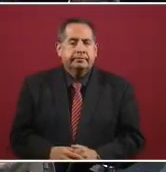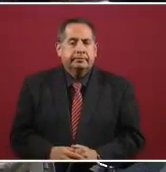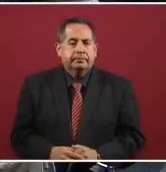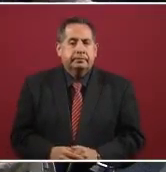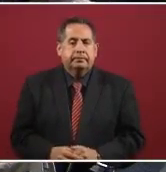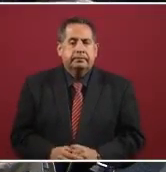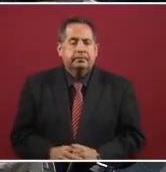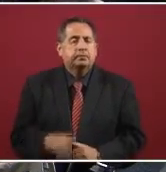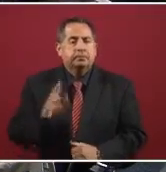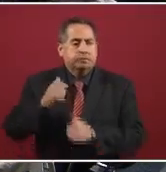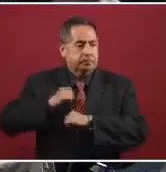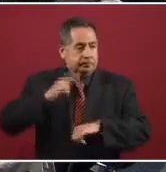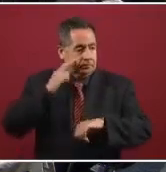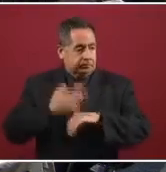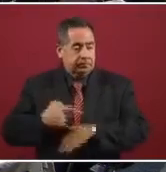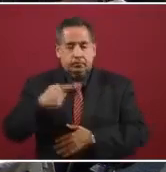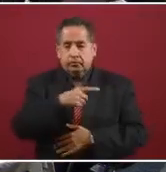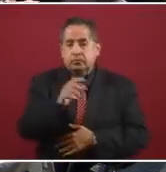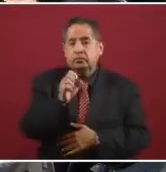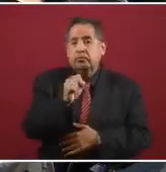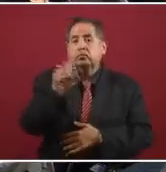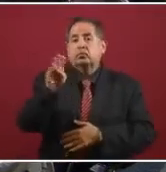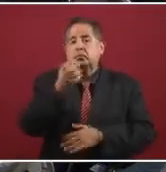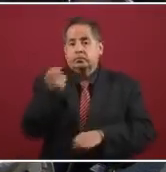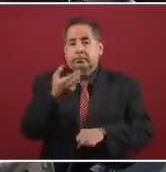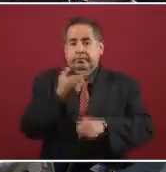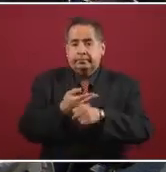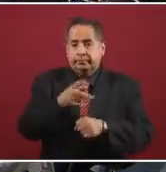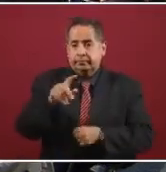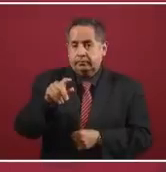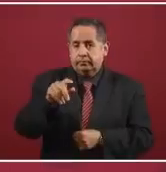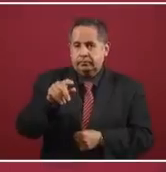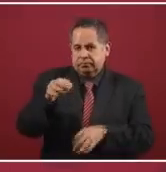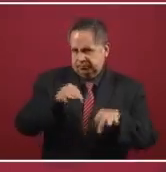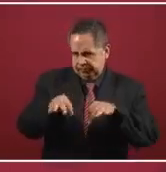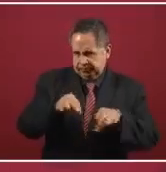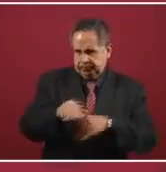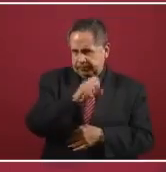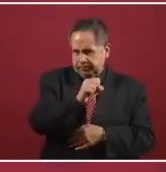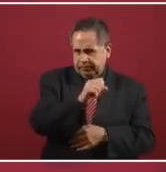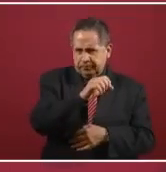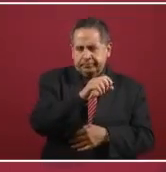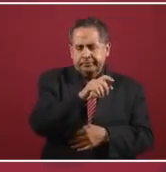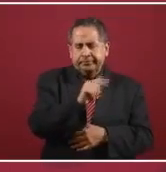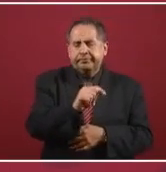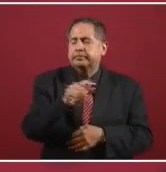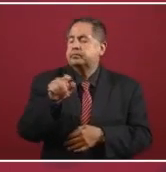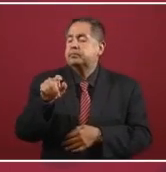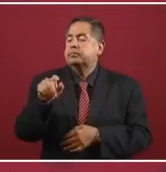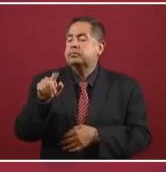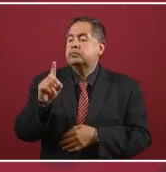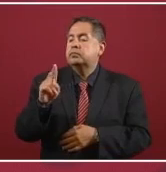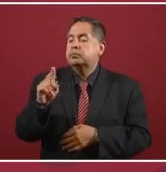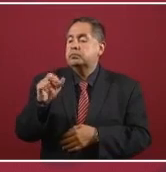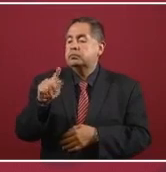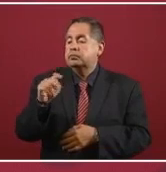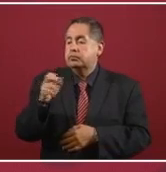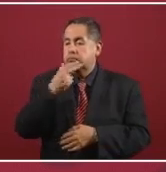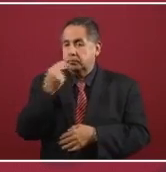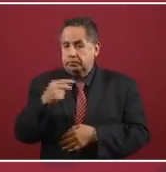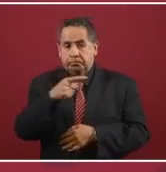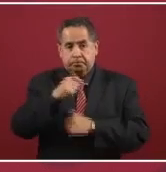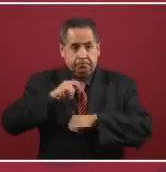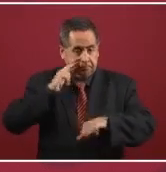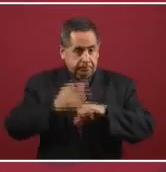quedó a cargo de Horacio Duarte, que es el subsecretario del Trabajo, el programa de apoyo. Tiene dos vertientes.